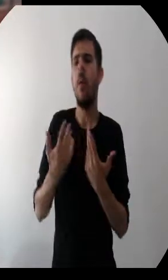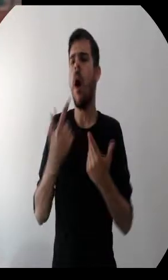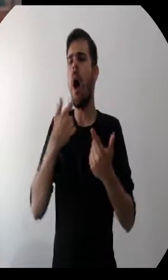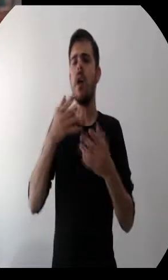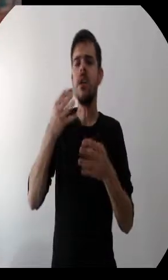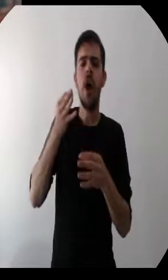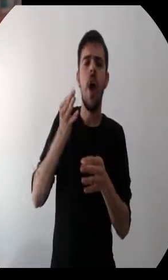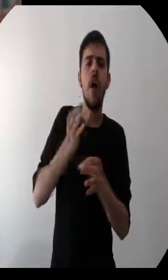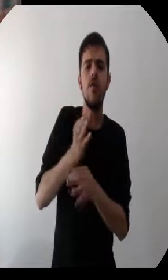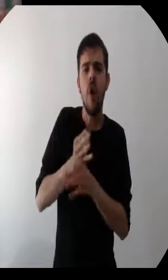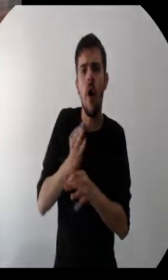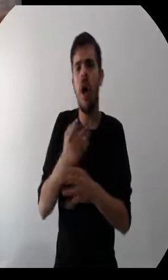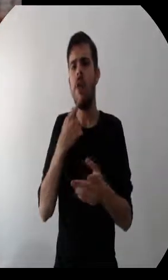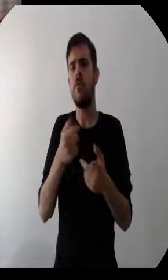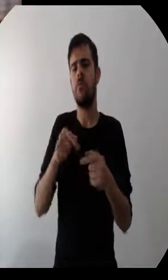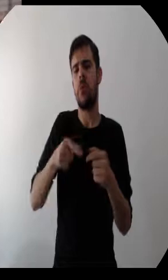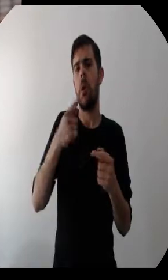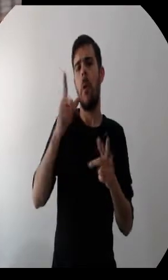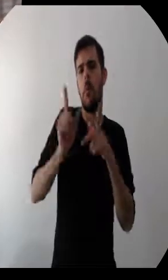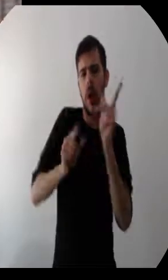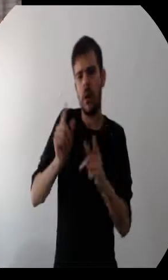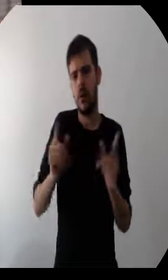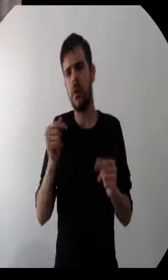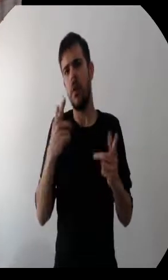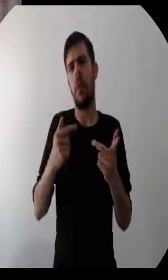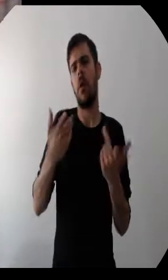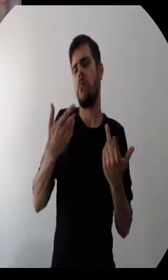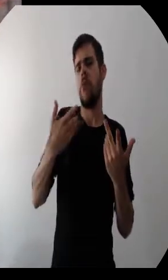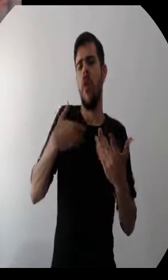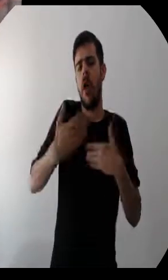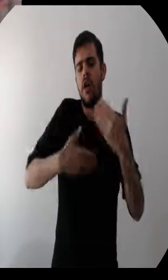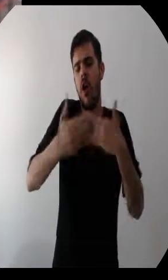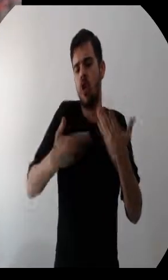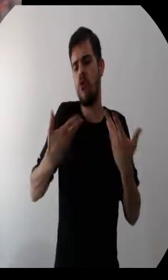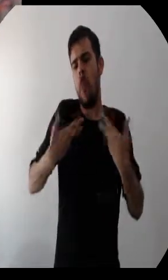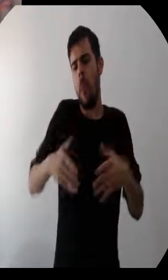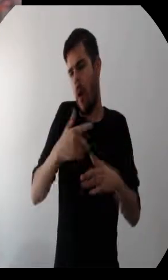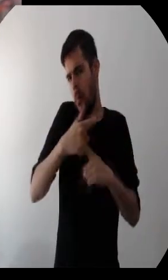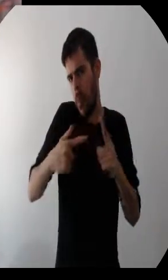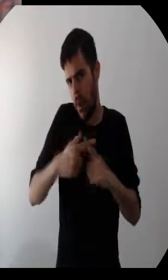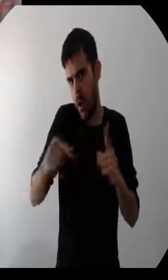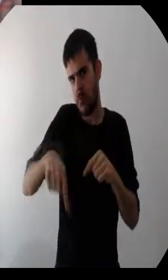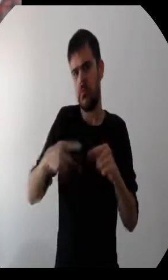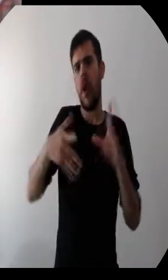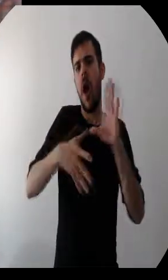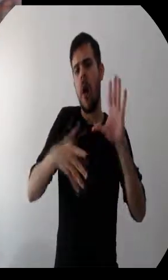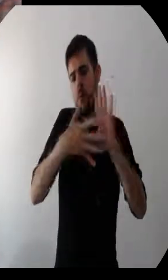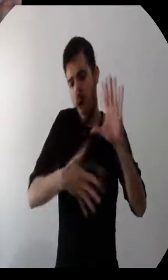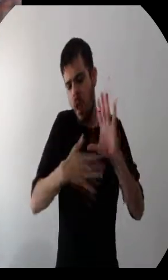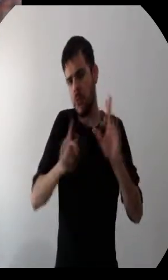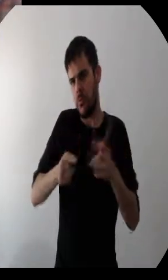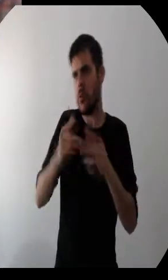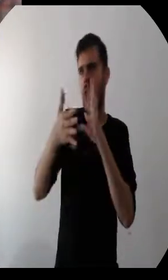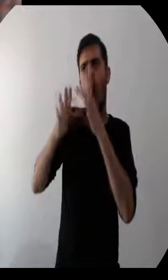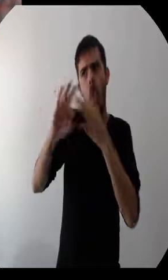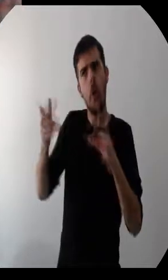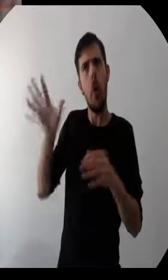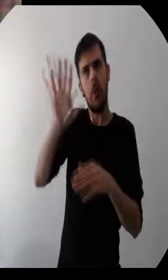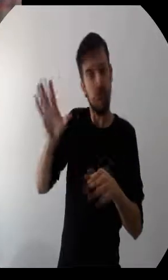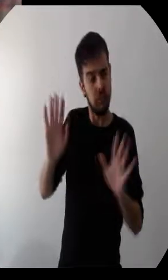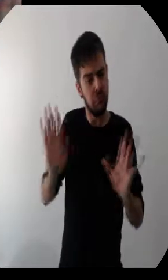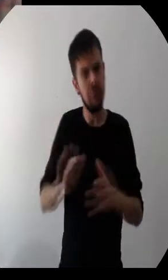Bueno, hay los sistemas escolares de los países de mediano y alto desarrollo en América Latina, incluso me atrevo a decir en Europa, hoy en